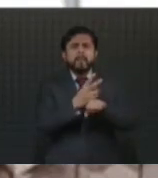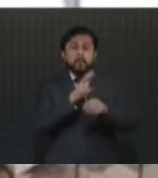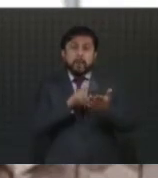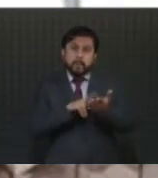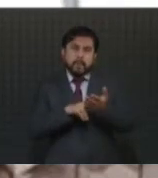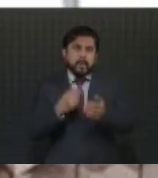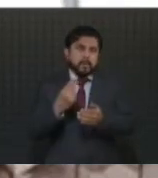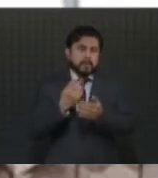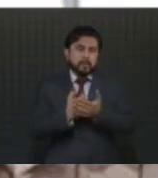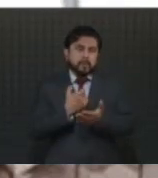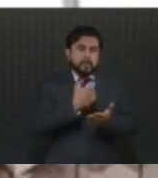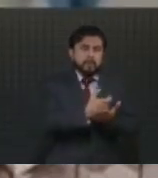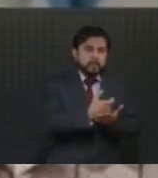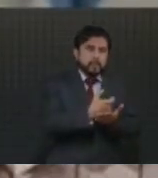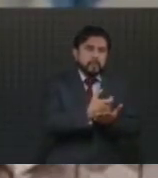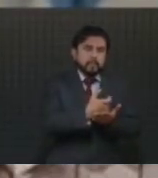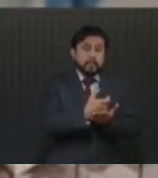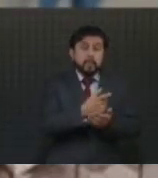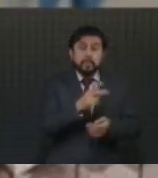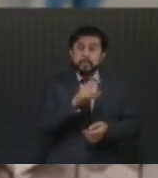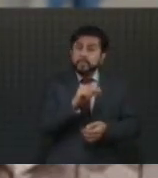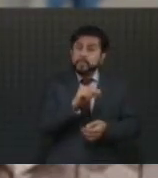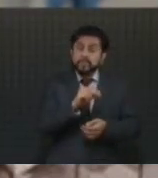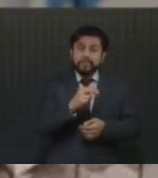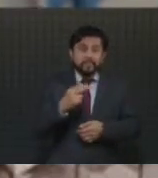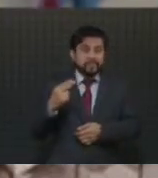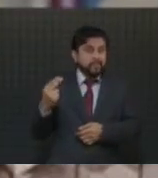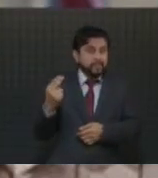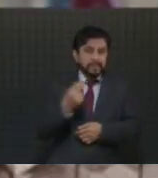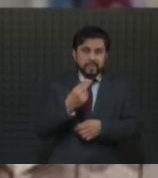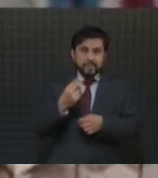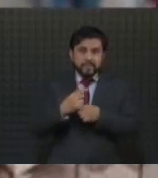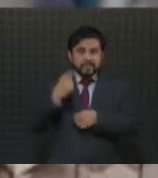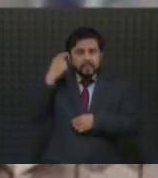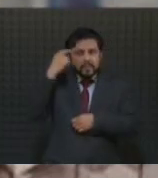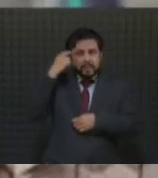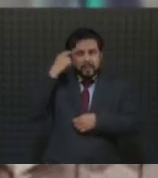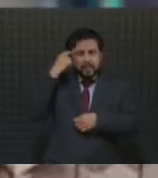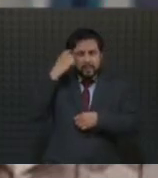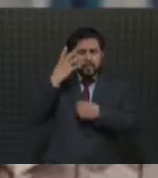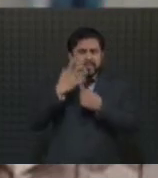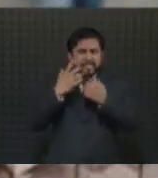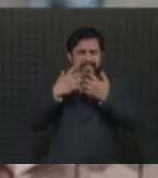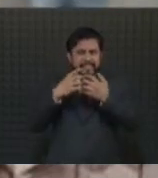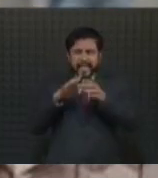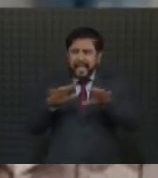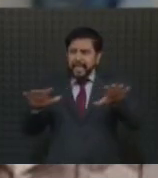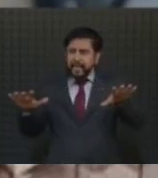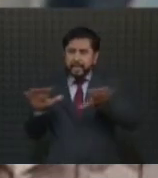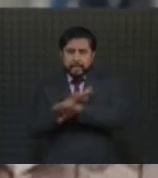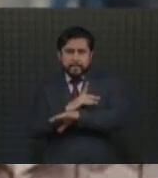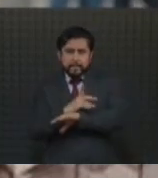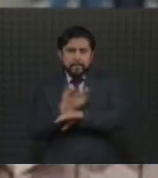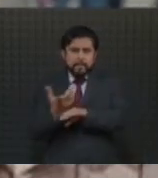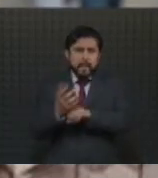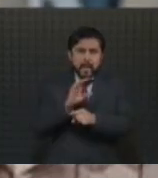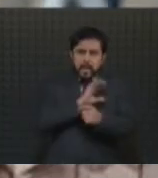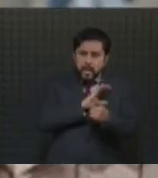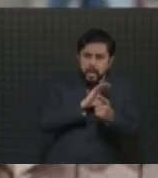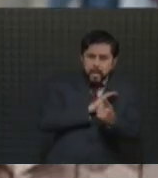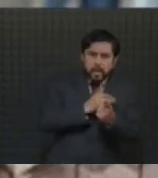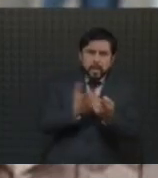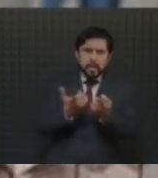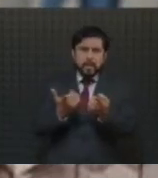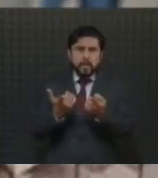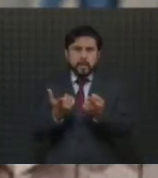el contrario, es la comunidad, es el amor al prójimo, el amor al otro, el darnos la mano